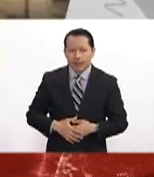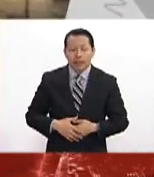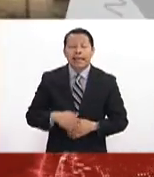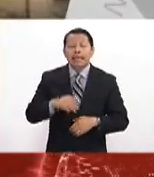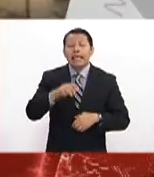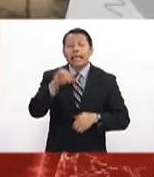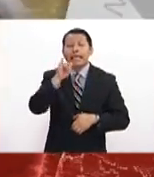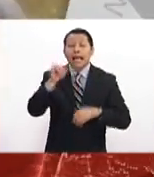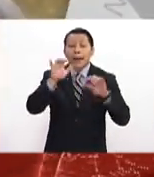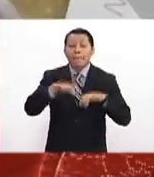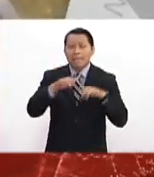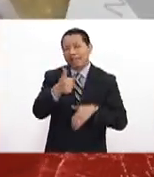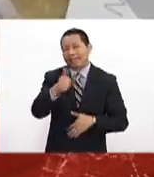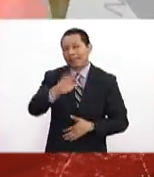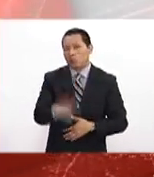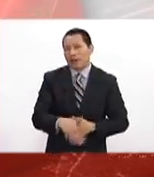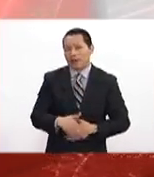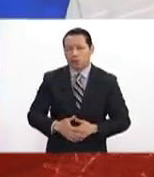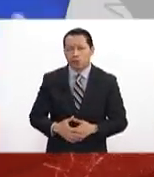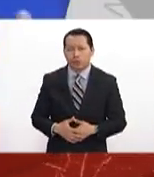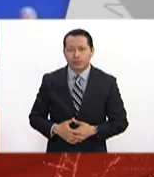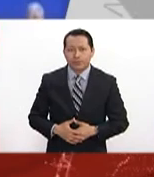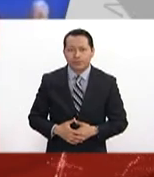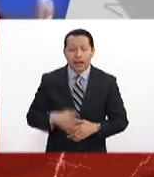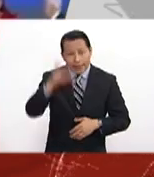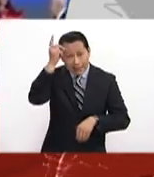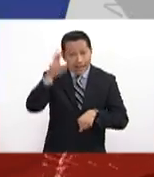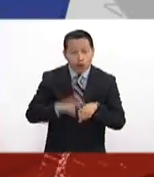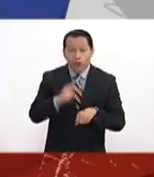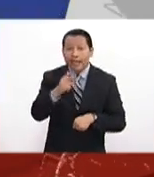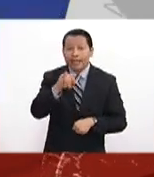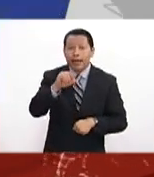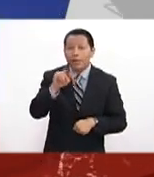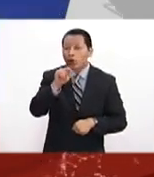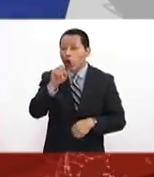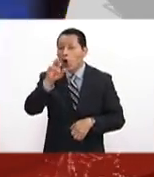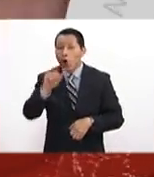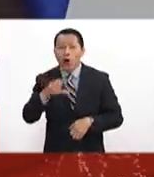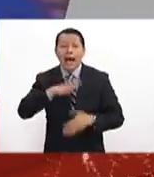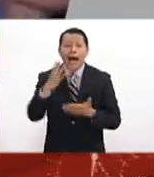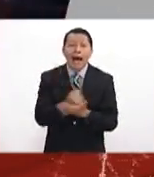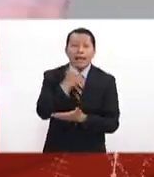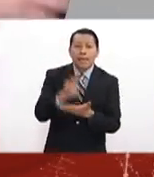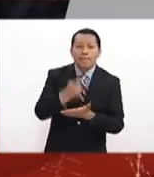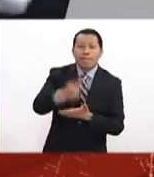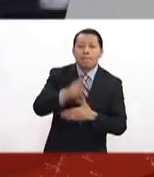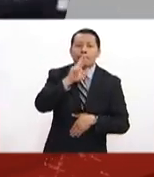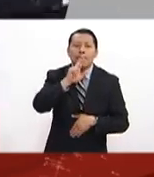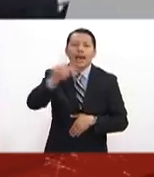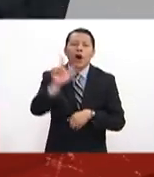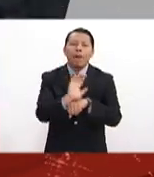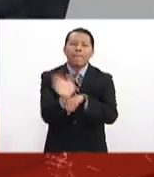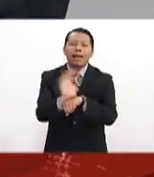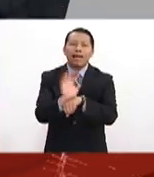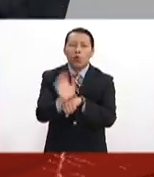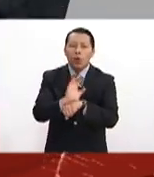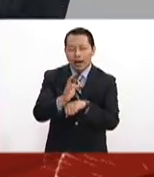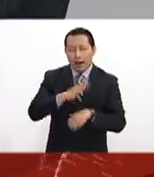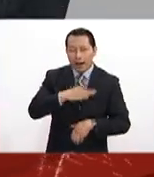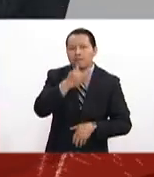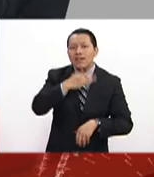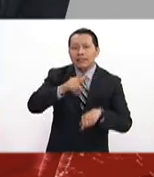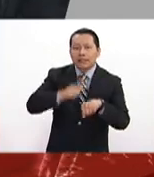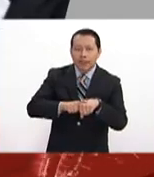Italia deja al menos 6 muertos. El director Guillermo del Toro gana el premio a la mejor película en el